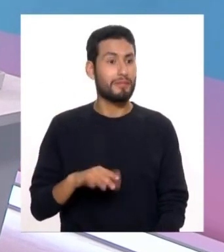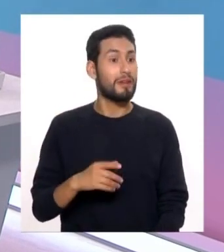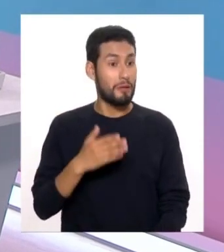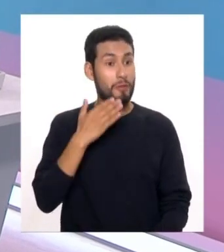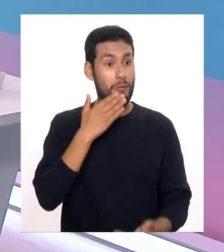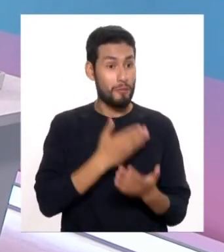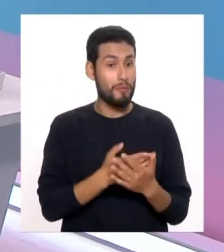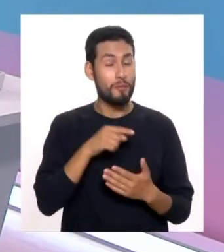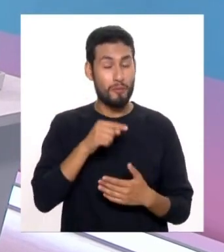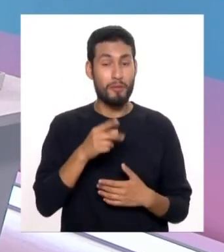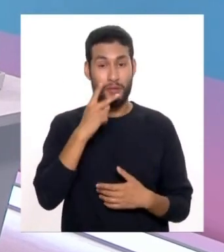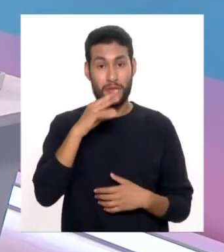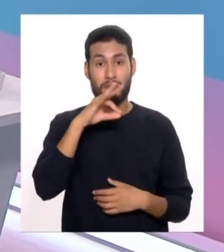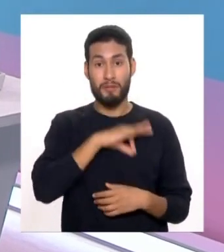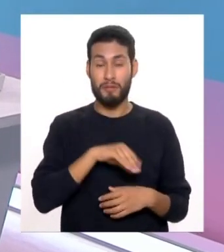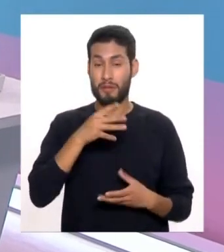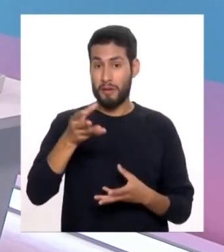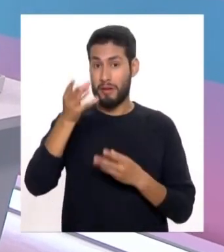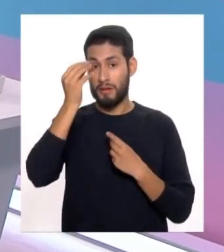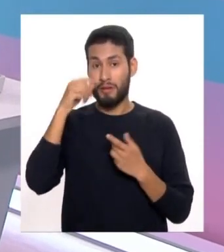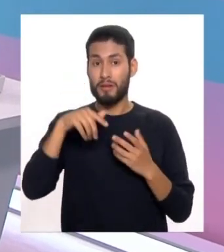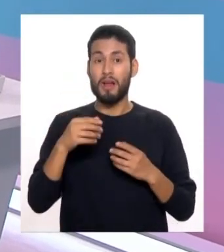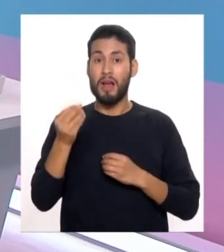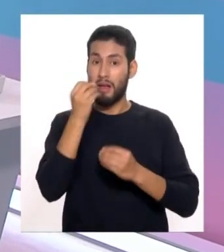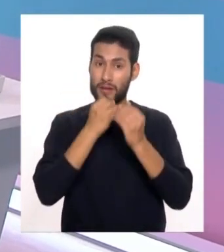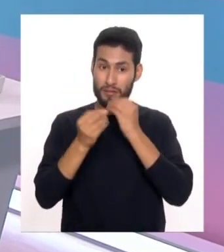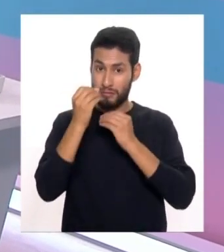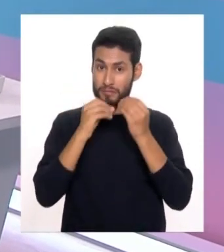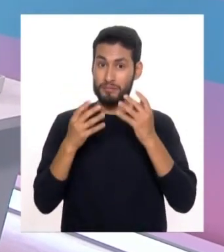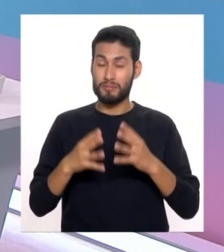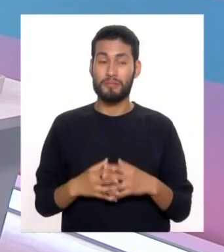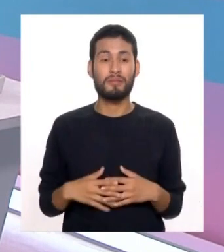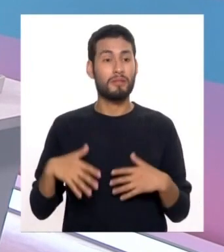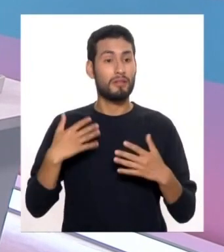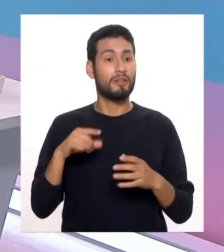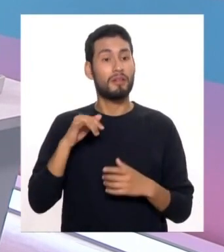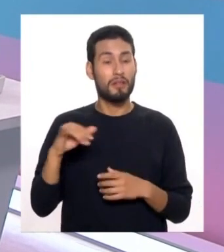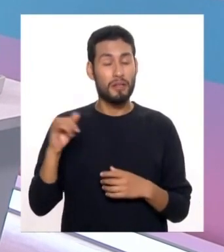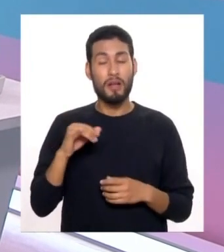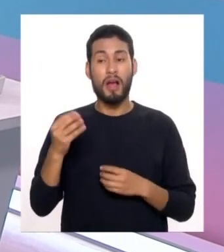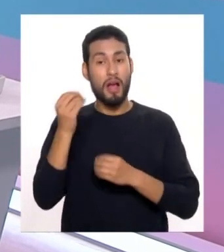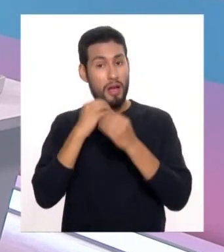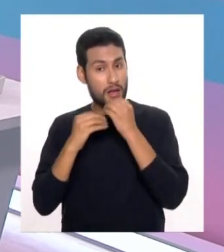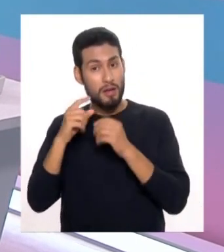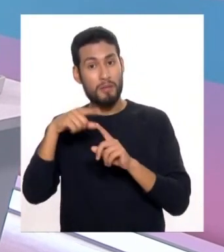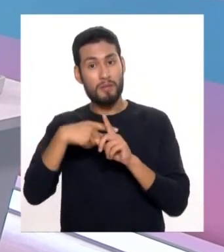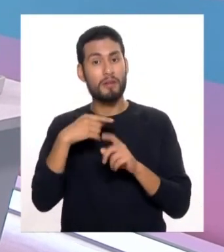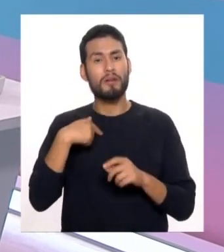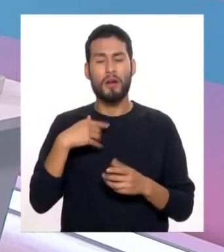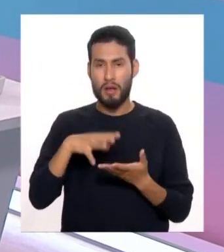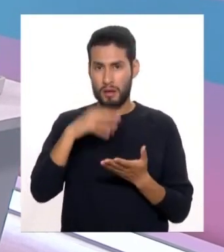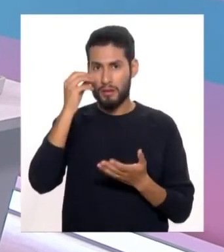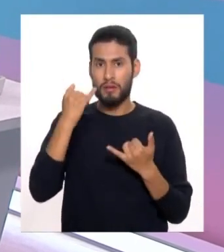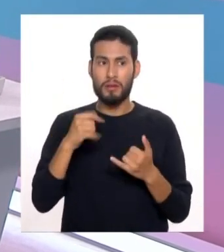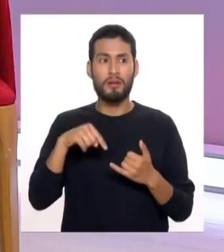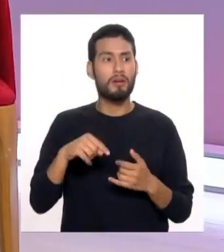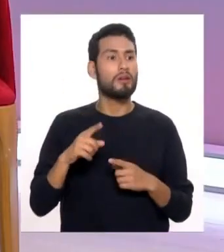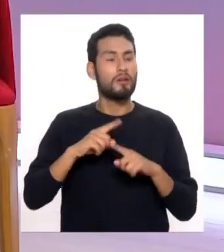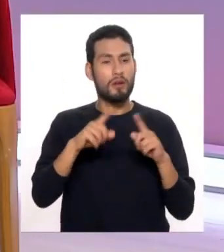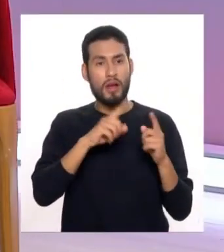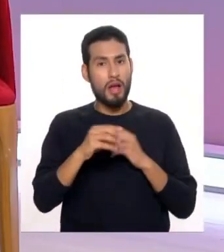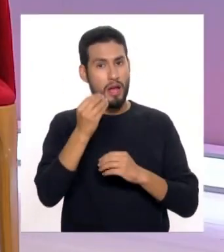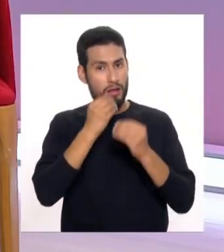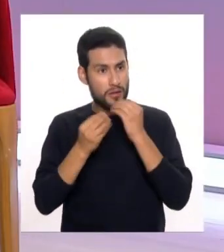gracias. interesante este mensaje de alimentación más suplementación. O sea, mira, yo he aprendido ahora que al margen de los